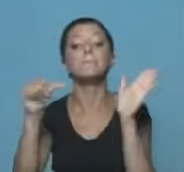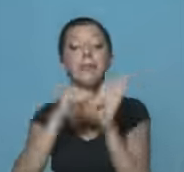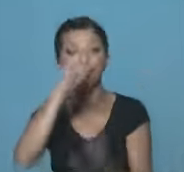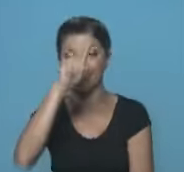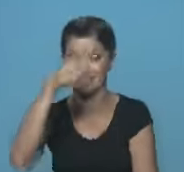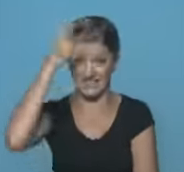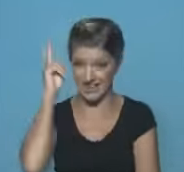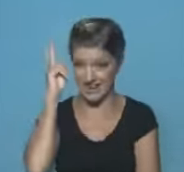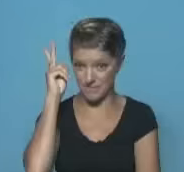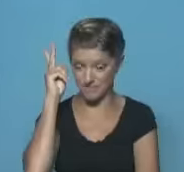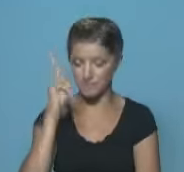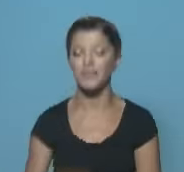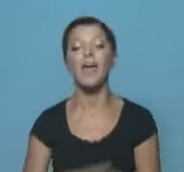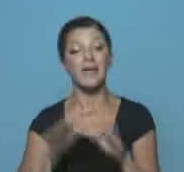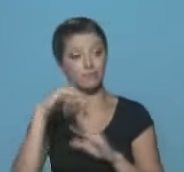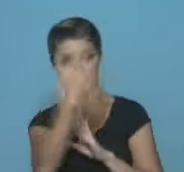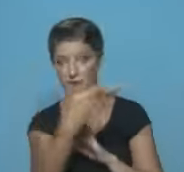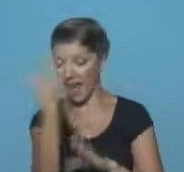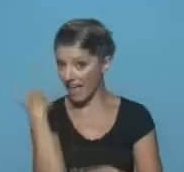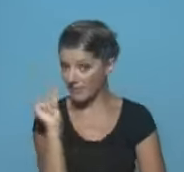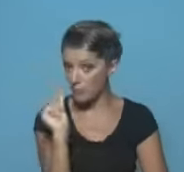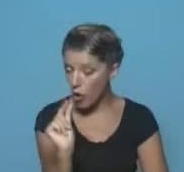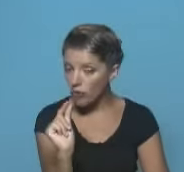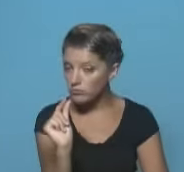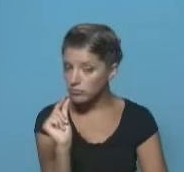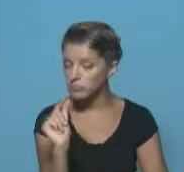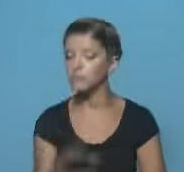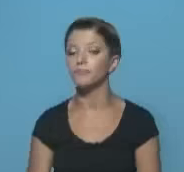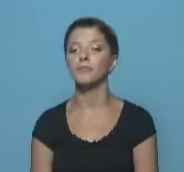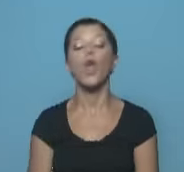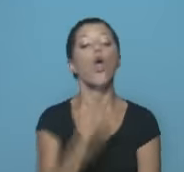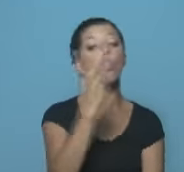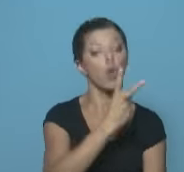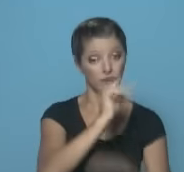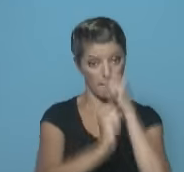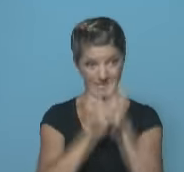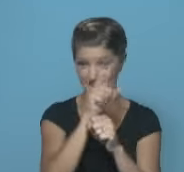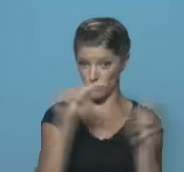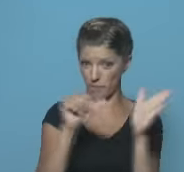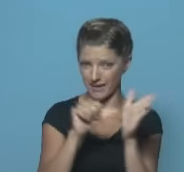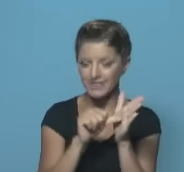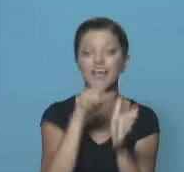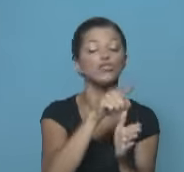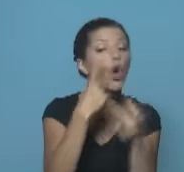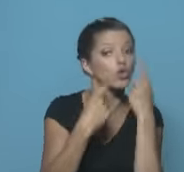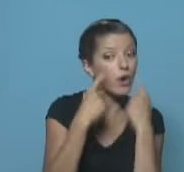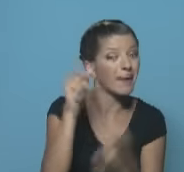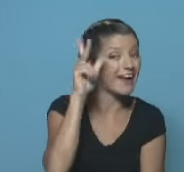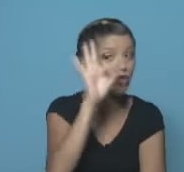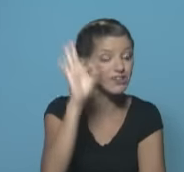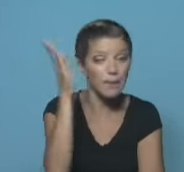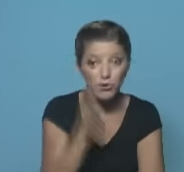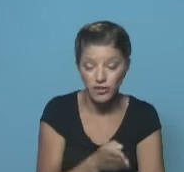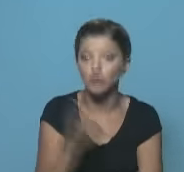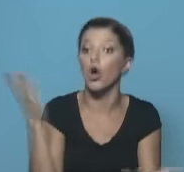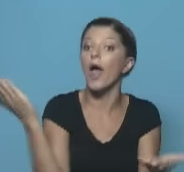país vecino que recientemente acaba de castigar a dos empresas que controlaban el 80% del mercado de